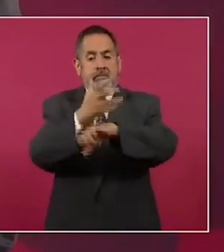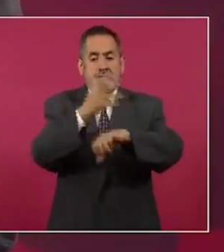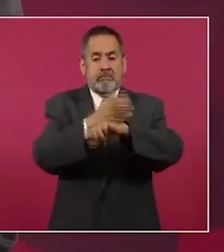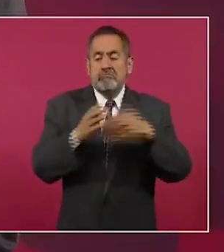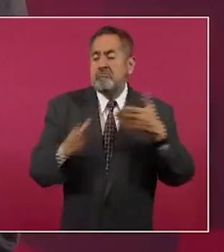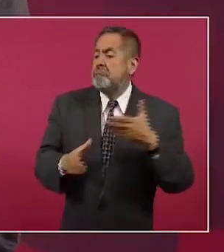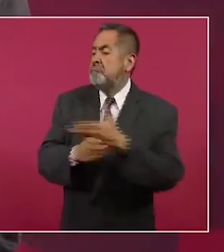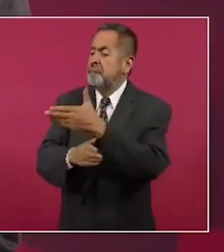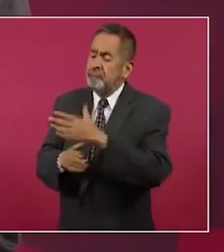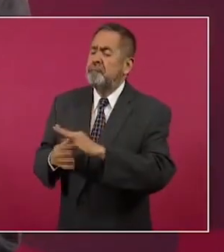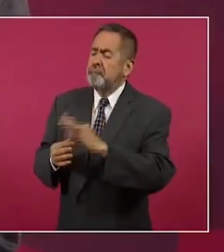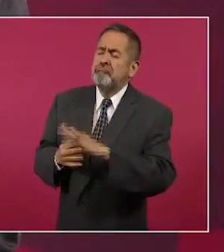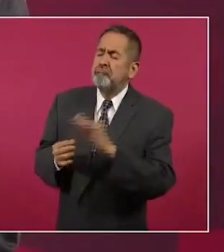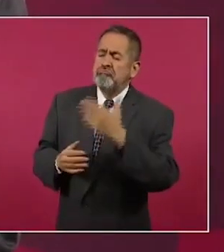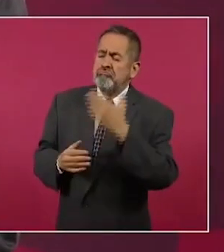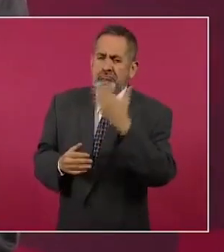Unidos